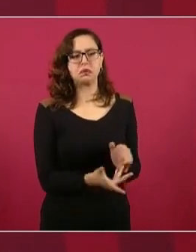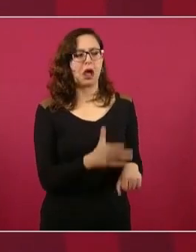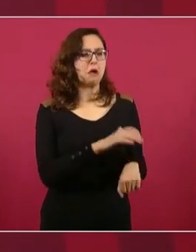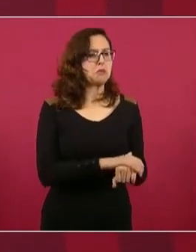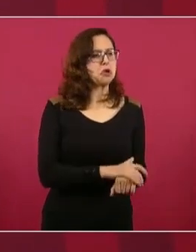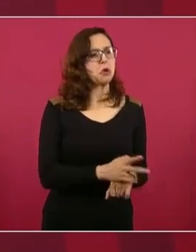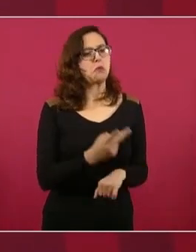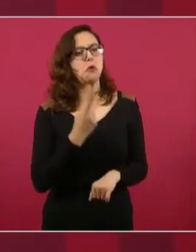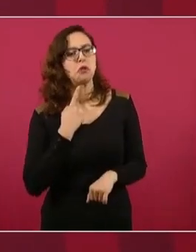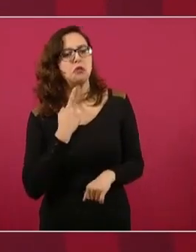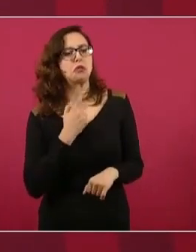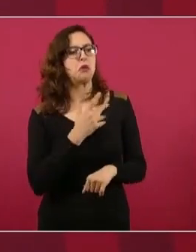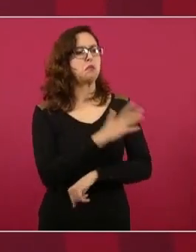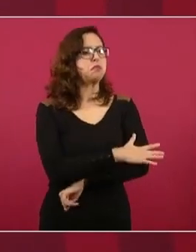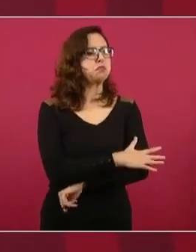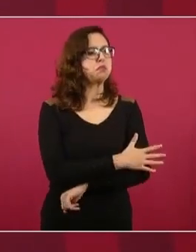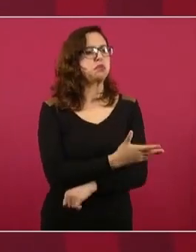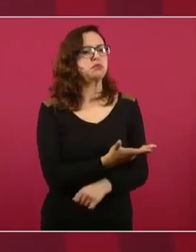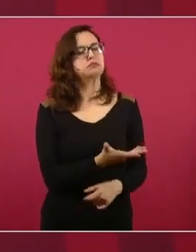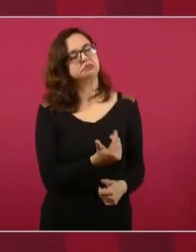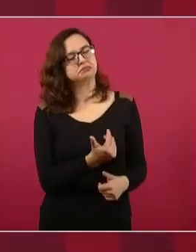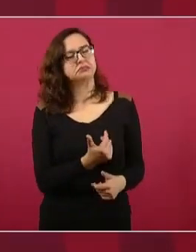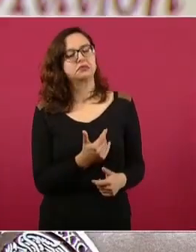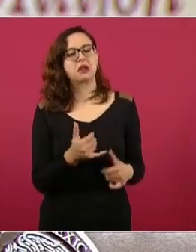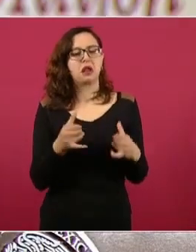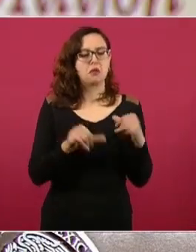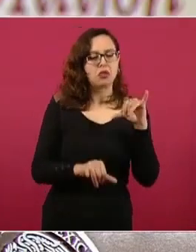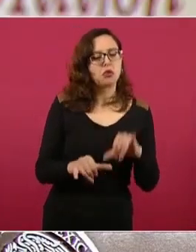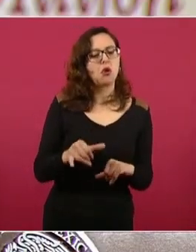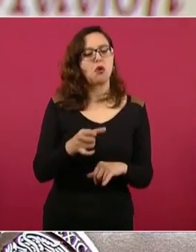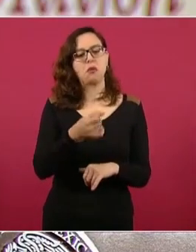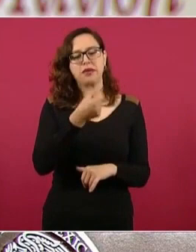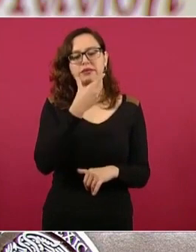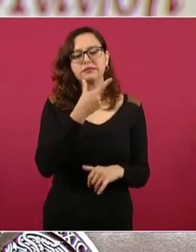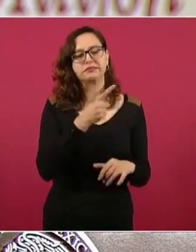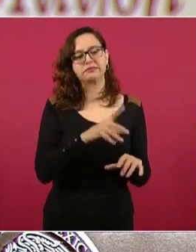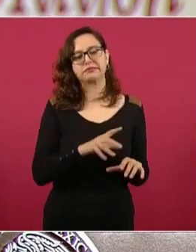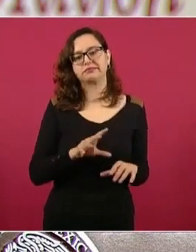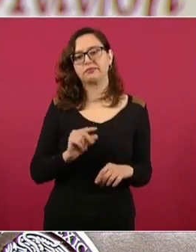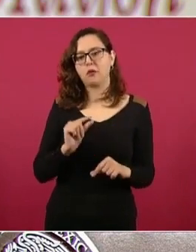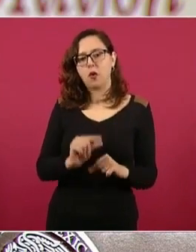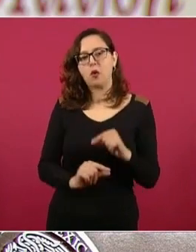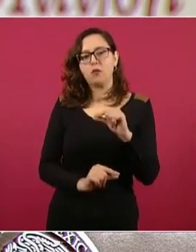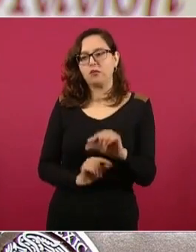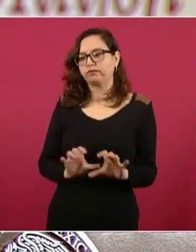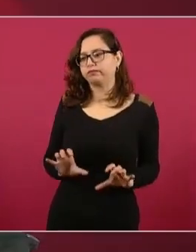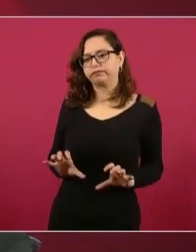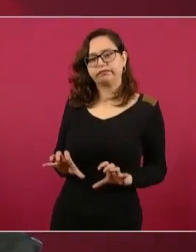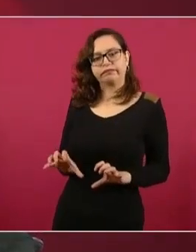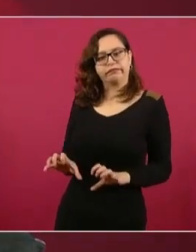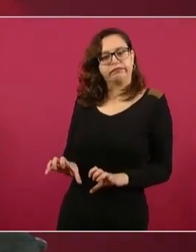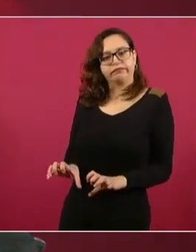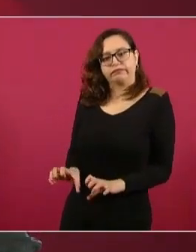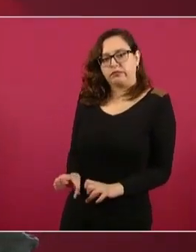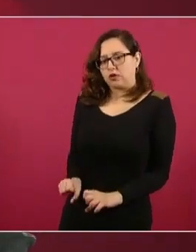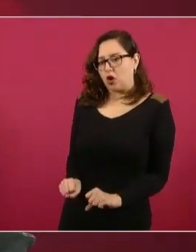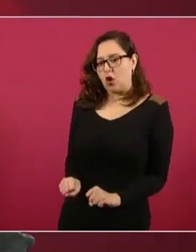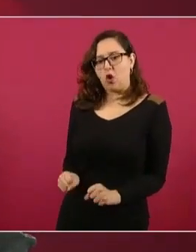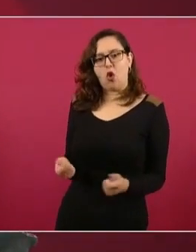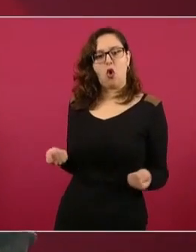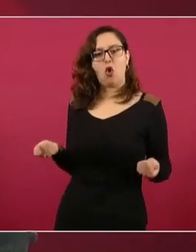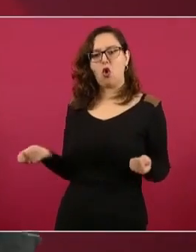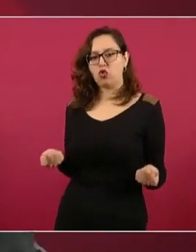de los políticos o los políticos mismos que en su momento se fueron adueñando de todas estas corporaciones. Ahora, el tema